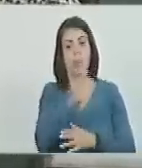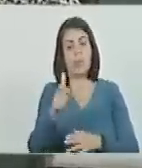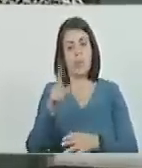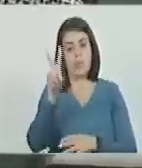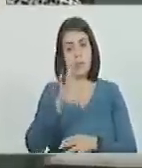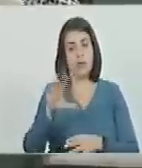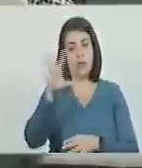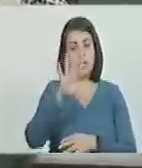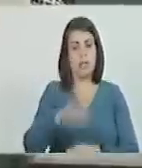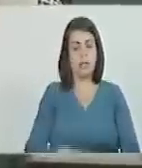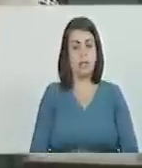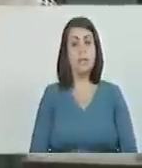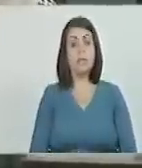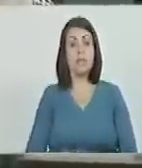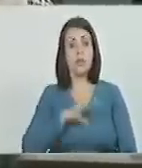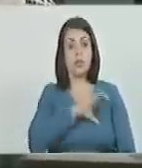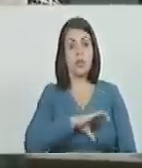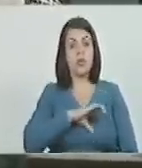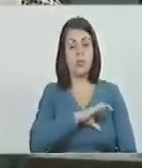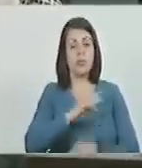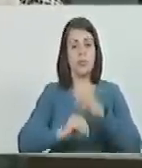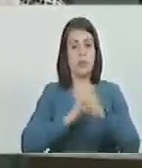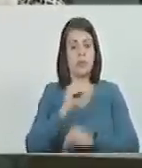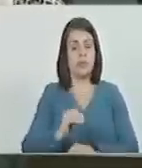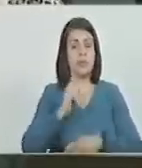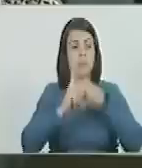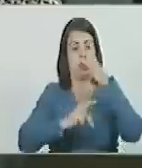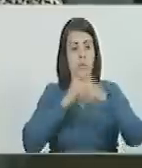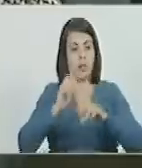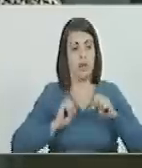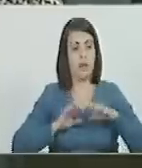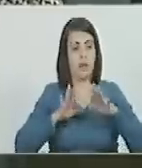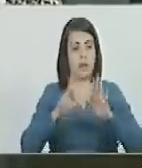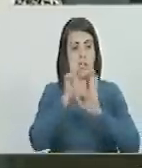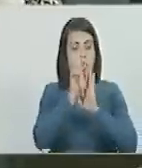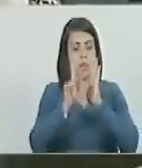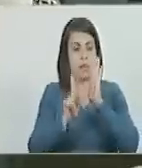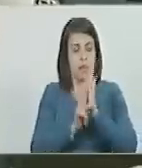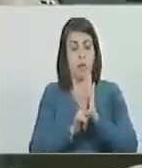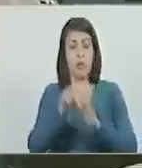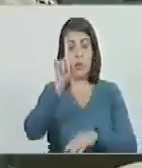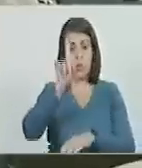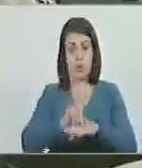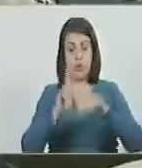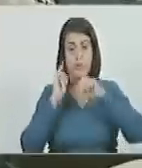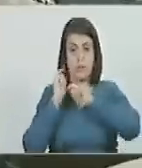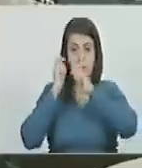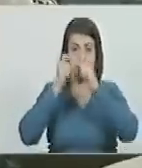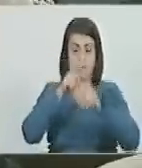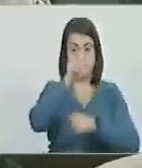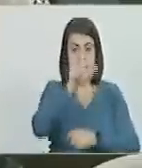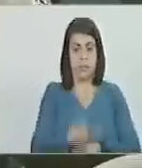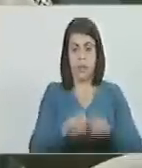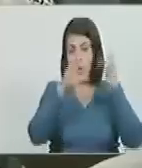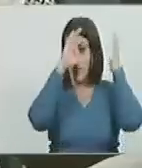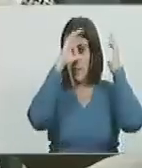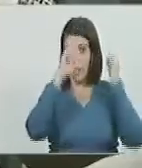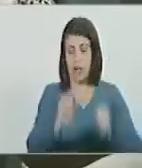de Venezuela. Desde la Comisión de Política Exterior aprobamos por unanimidad la designación como